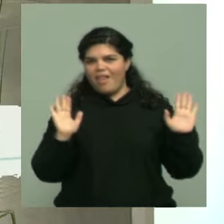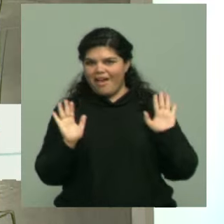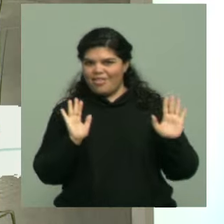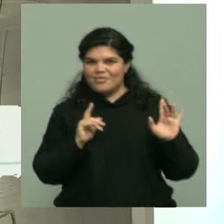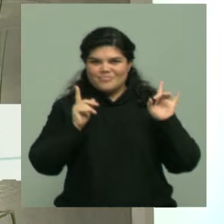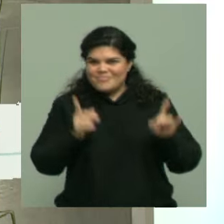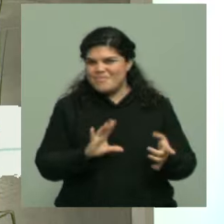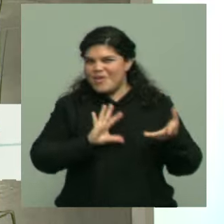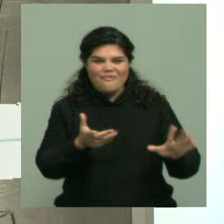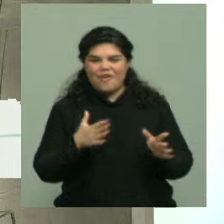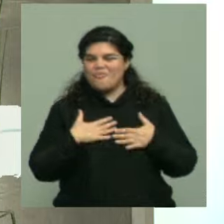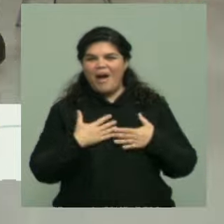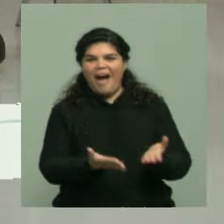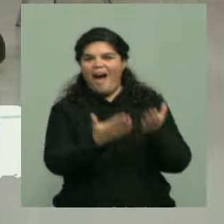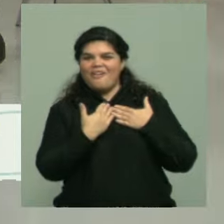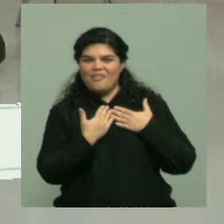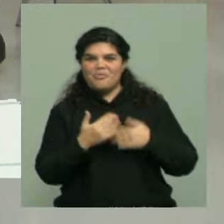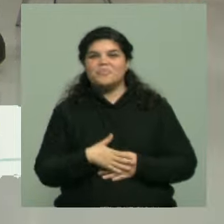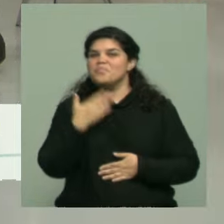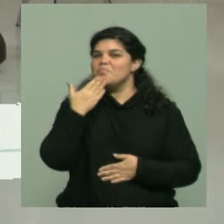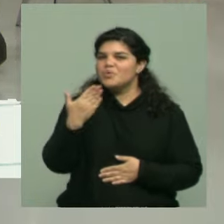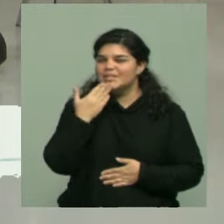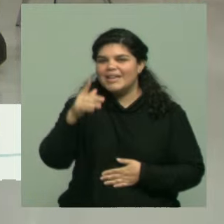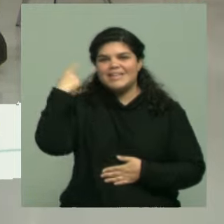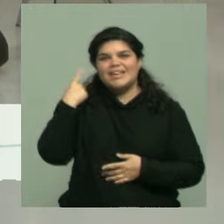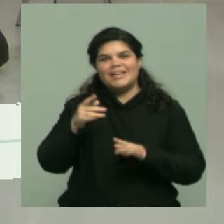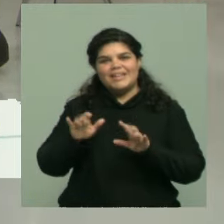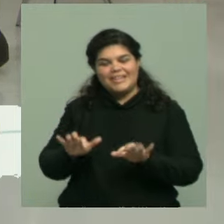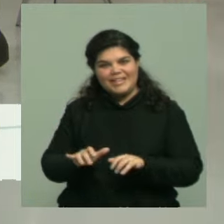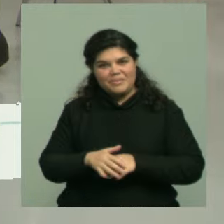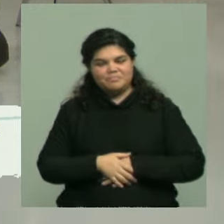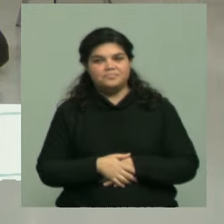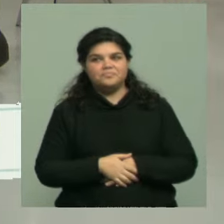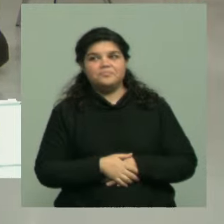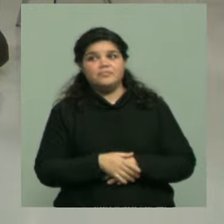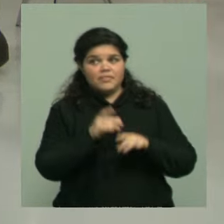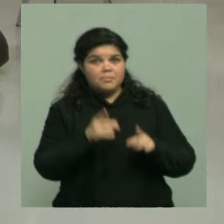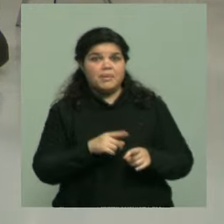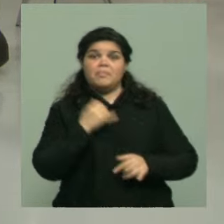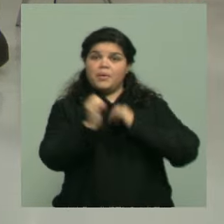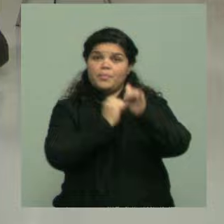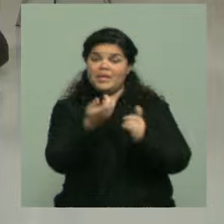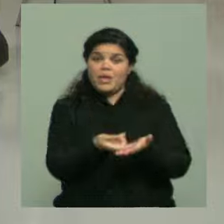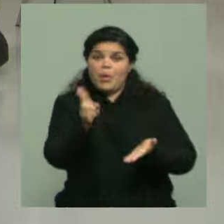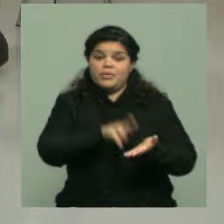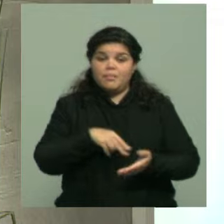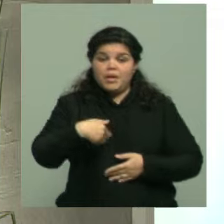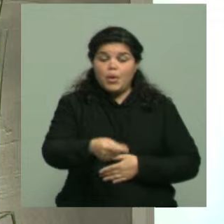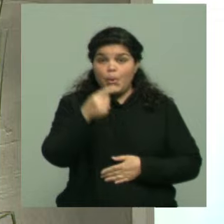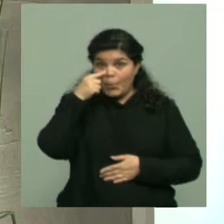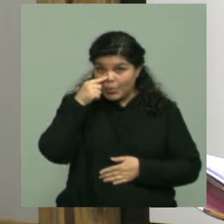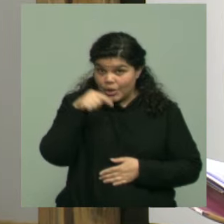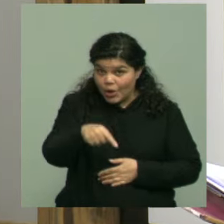bien nuestro. Bueno, Cristina, muchísimas gracias por gracias venir. A ustedes. Repasamos entonces, sí. Esto es en el mes de junio,